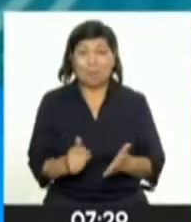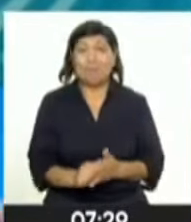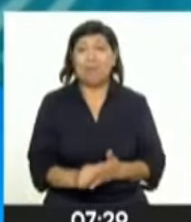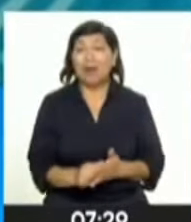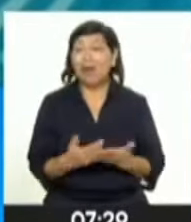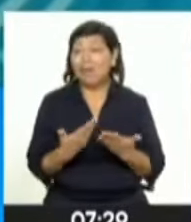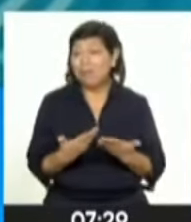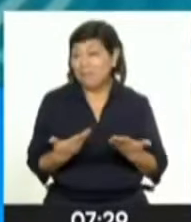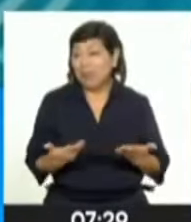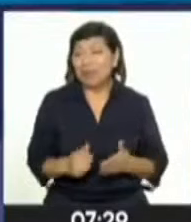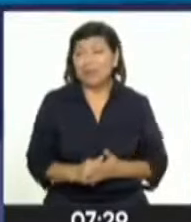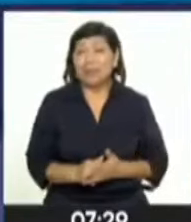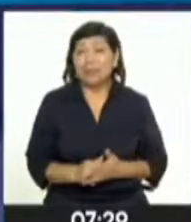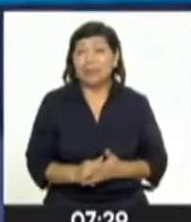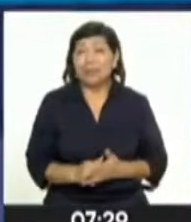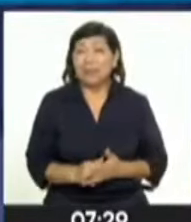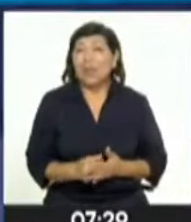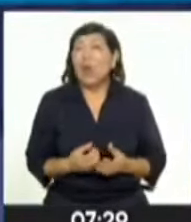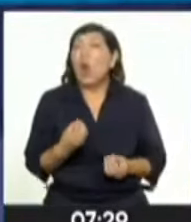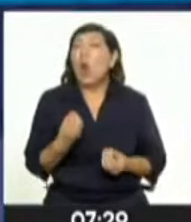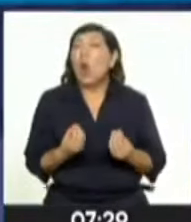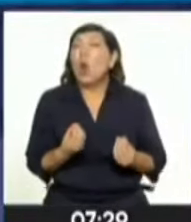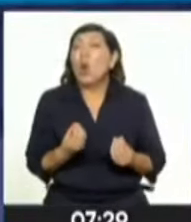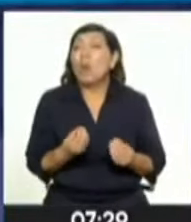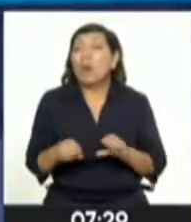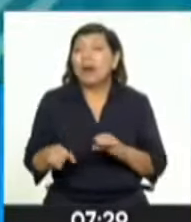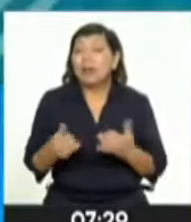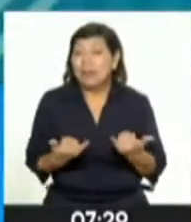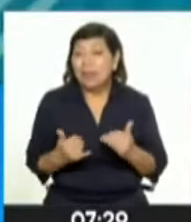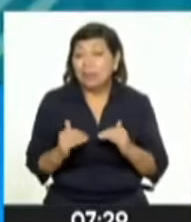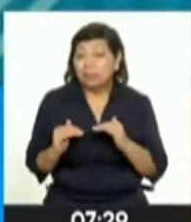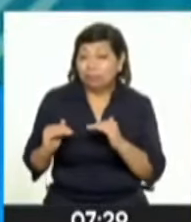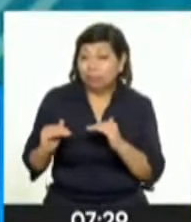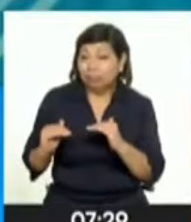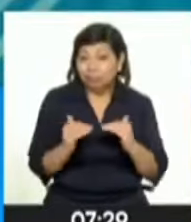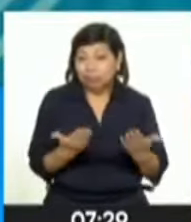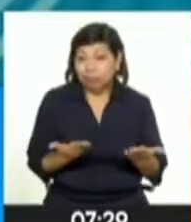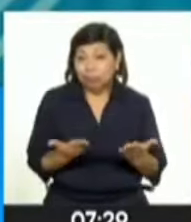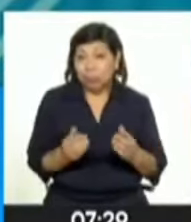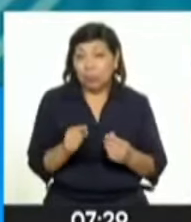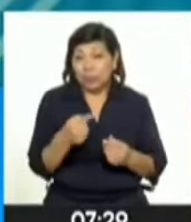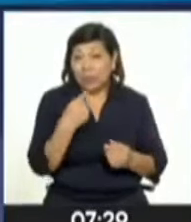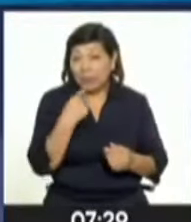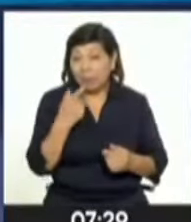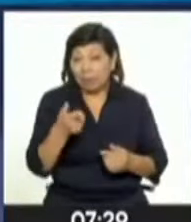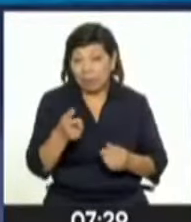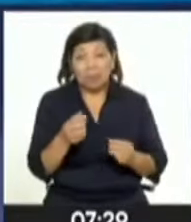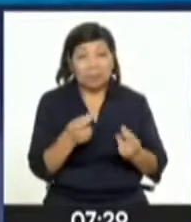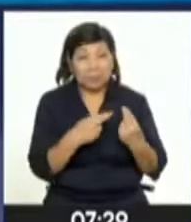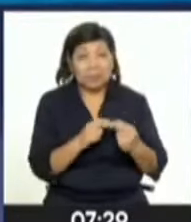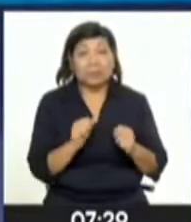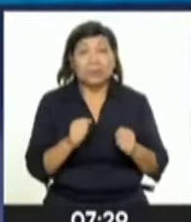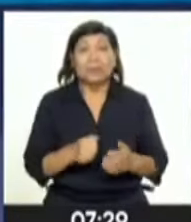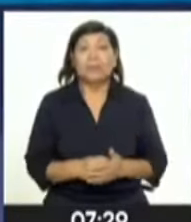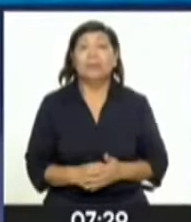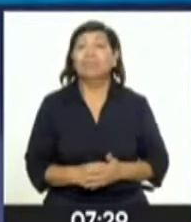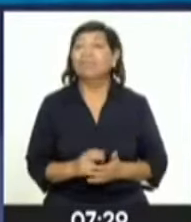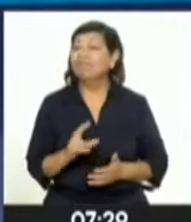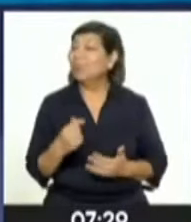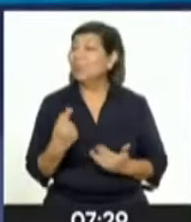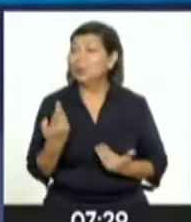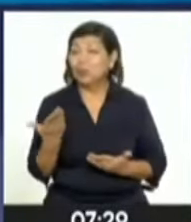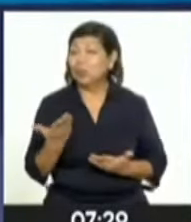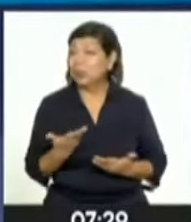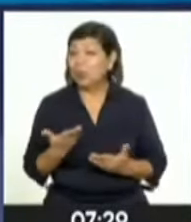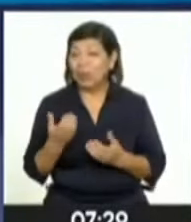una realidad. ¿Se tendría mayores luces de cómo se va a establecer estos lineamientos desde el sector que usted lidera? Sí, en verdad es no